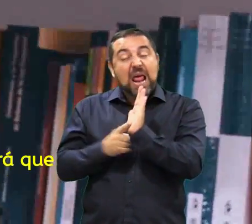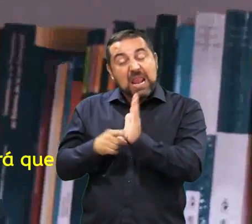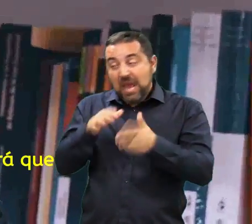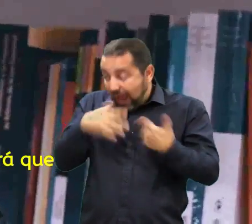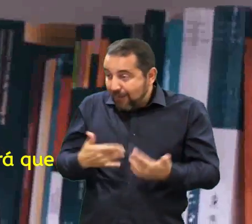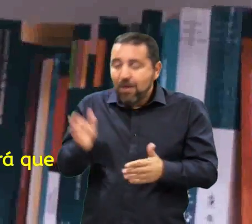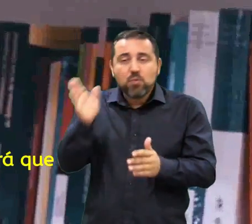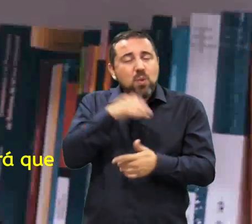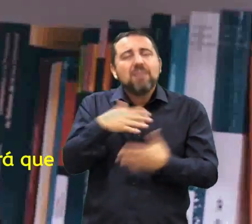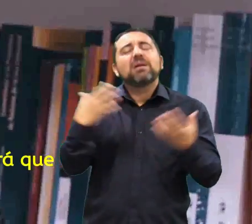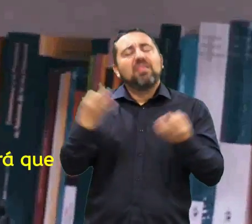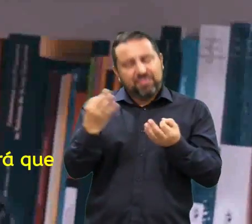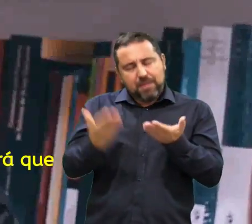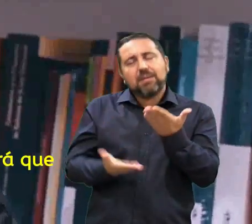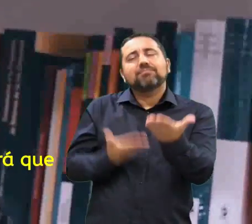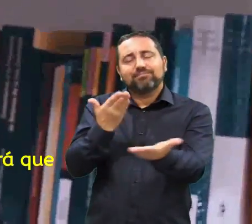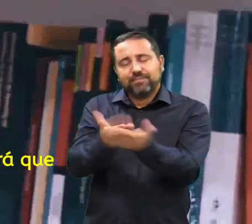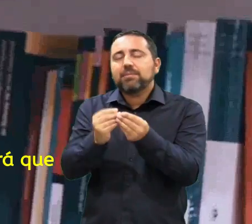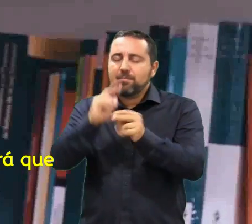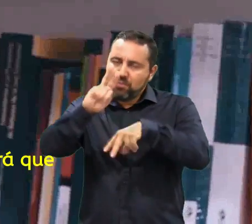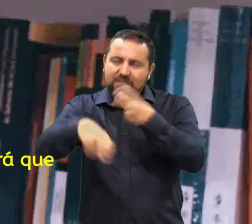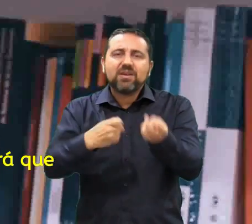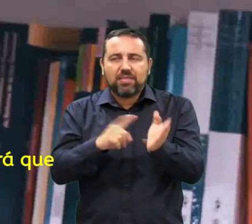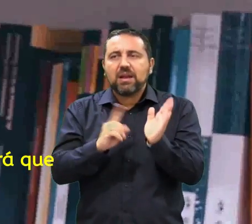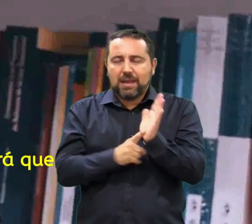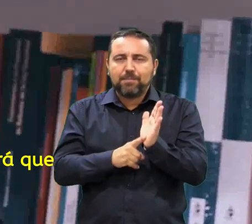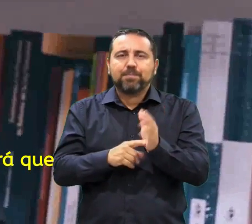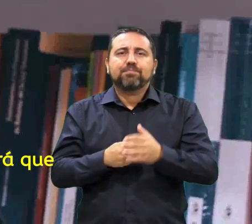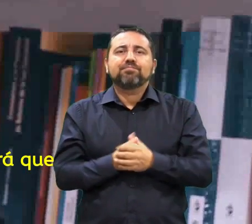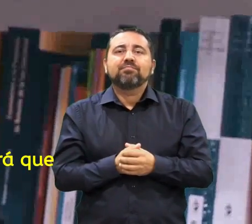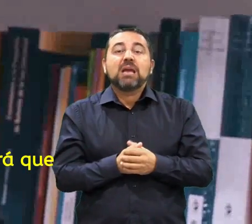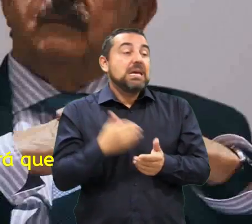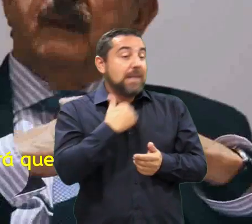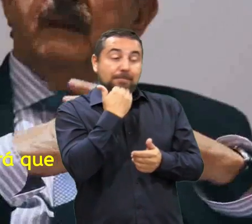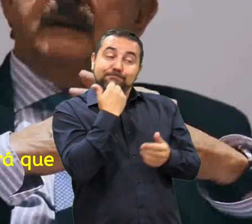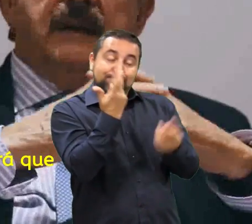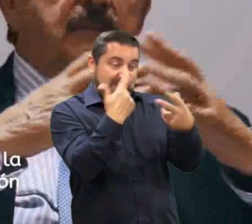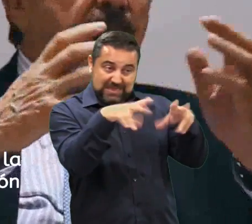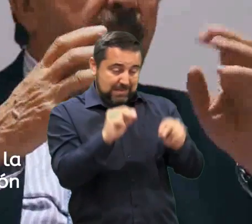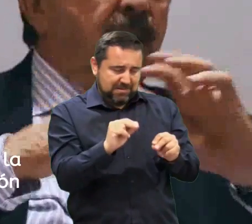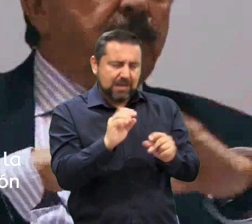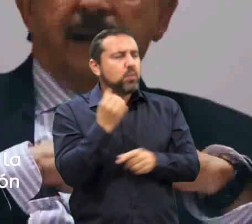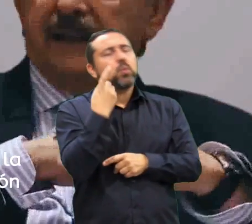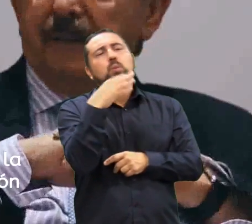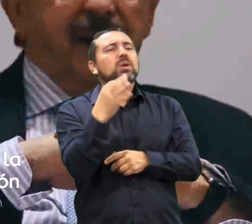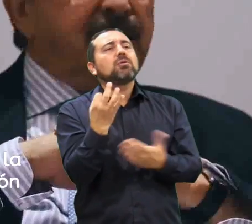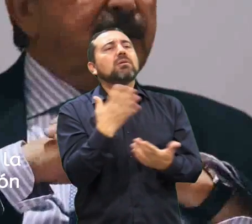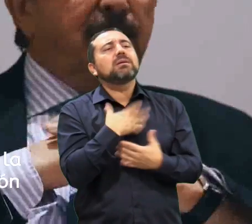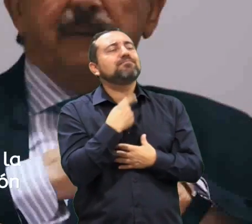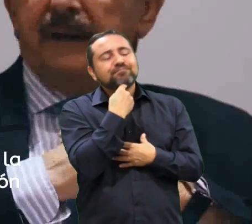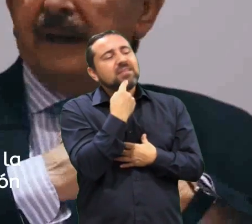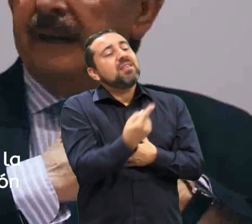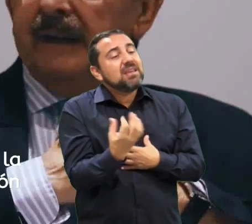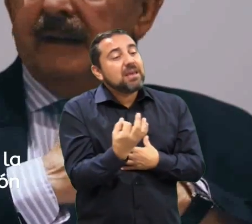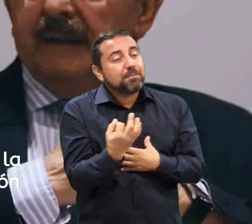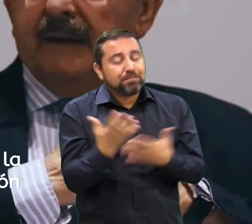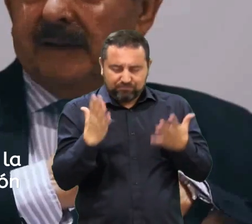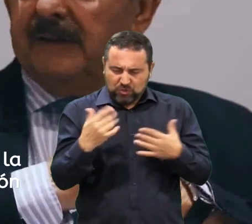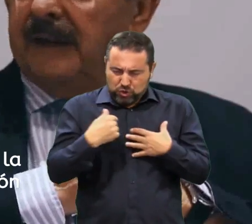obra. Eso no está todavía en la ley, en fin, habrá que plantear en su caso, o sea, mejor. Sí, para terminar,